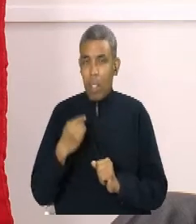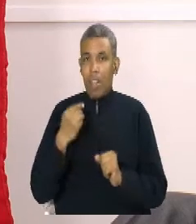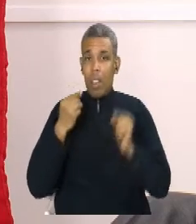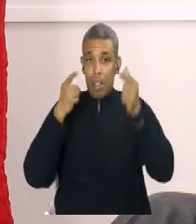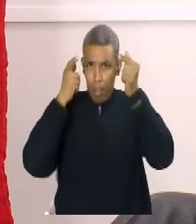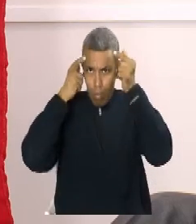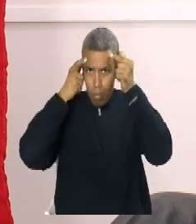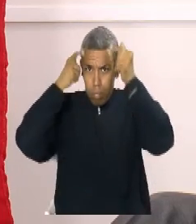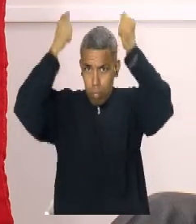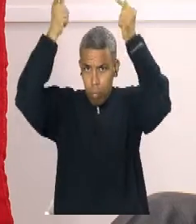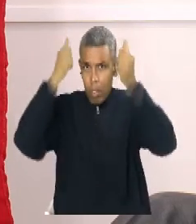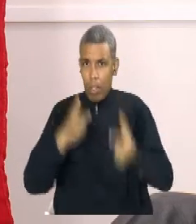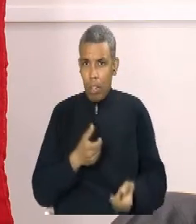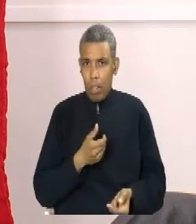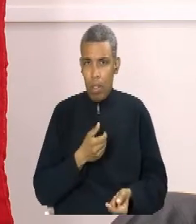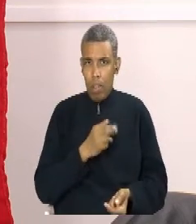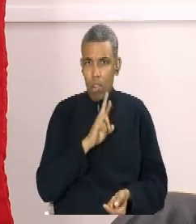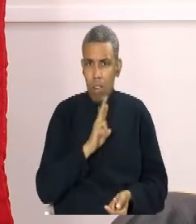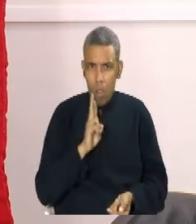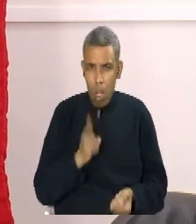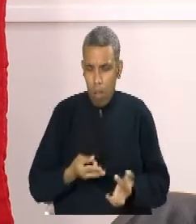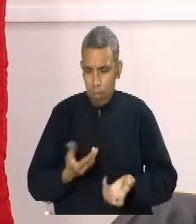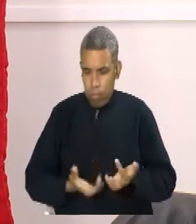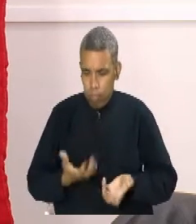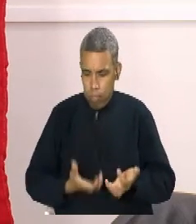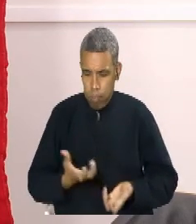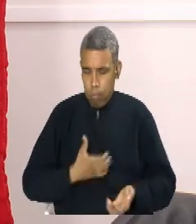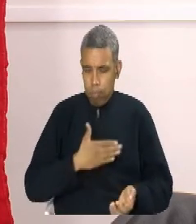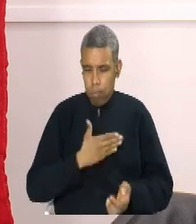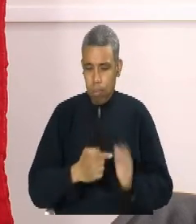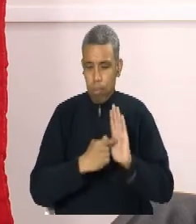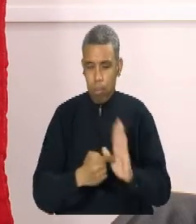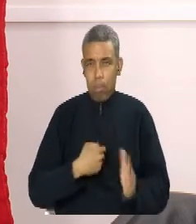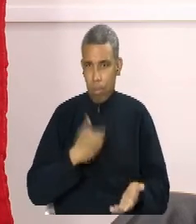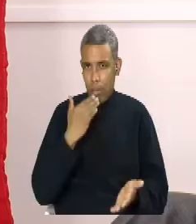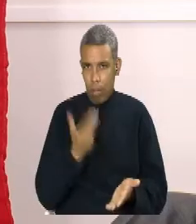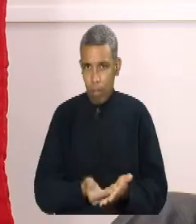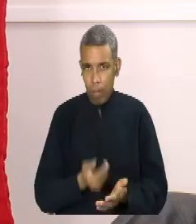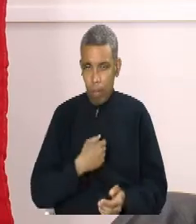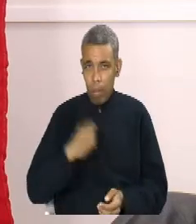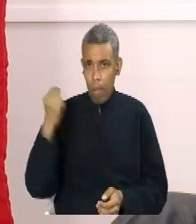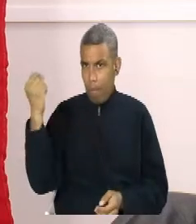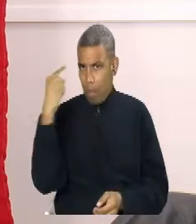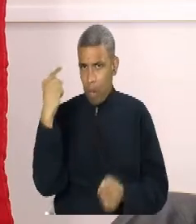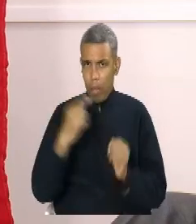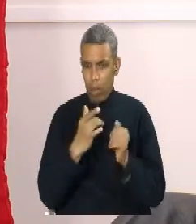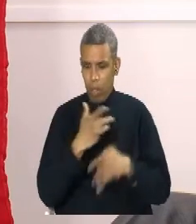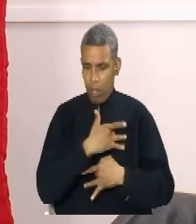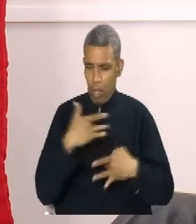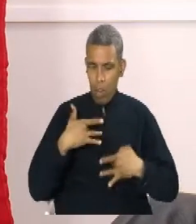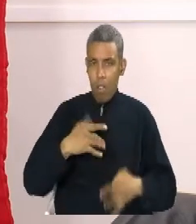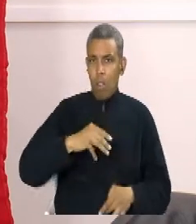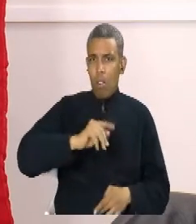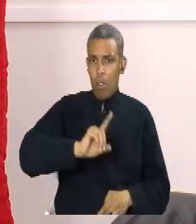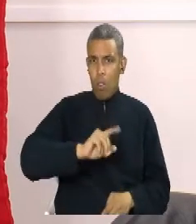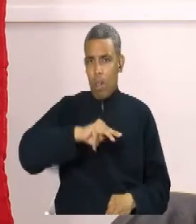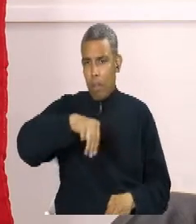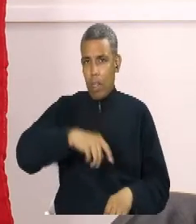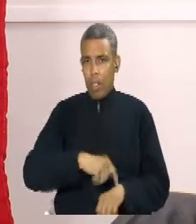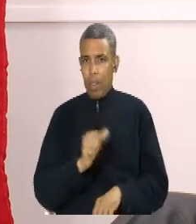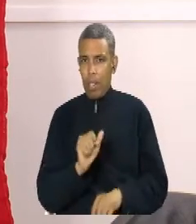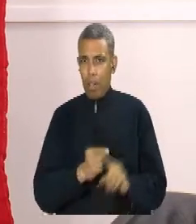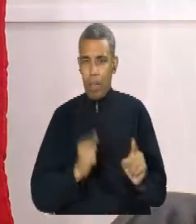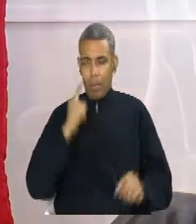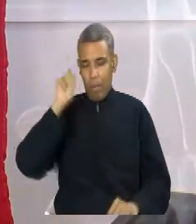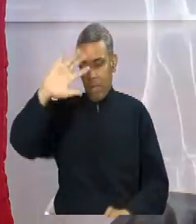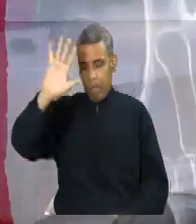mejores recetas en compañía de sergio nos vemos en una próxima oportunidad recuerden primero la salud lunes y martes 10 y 30 de la mañana hasta la